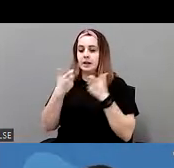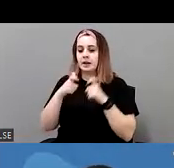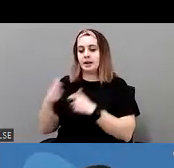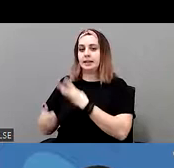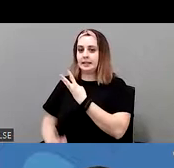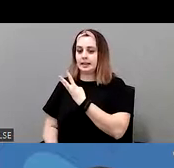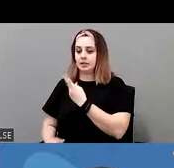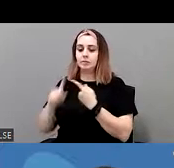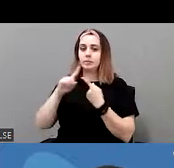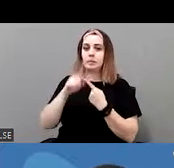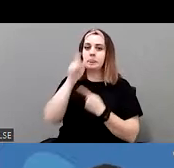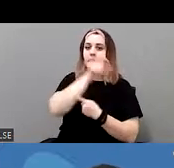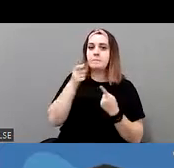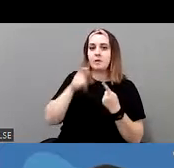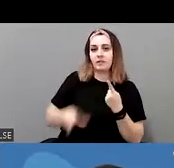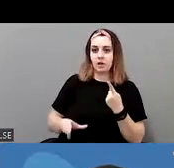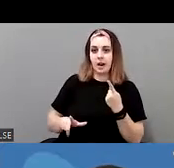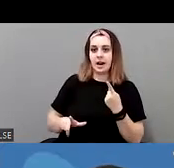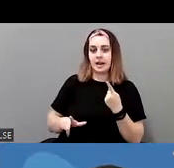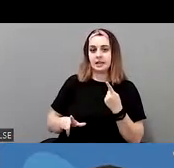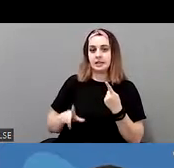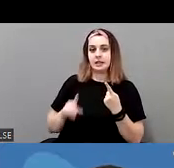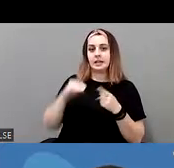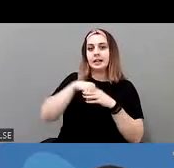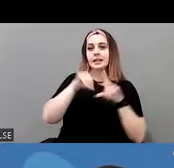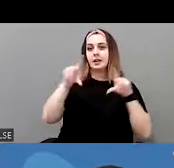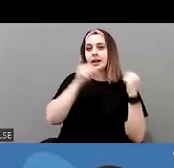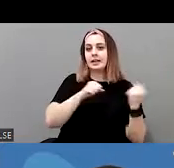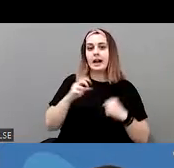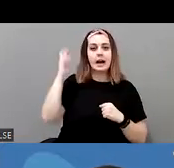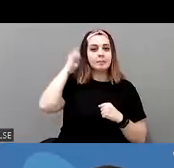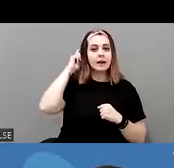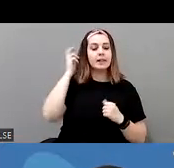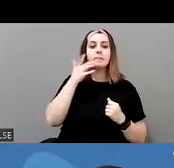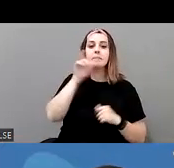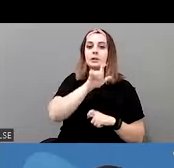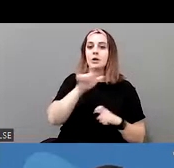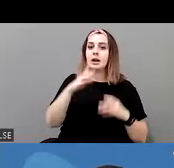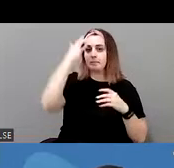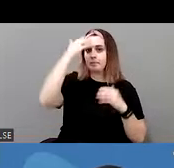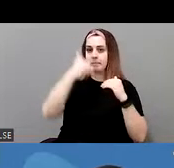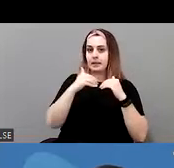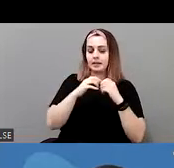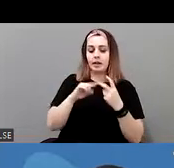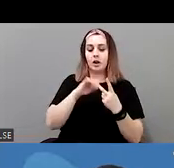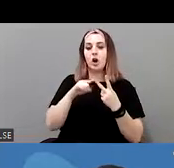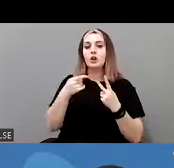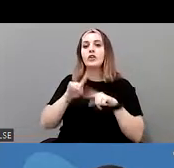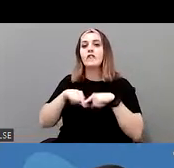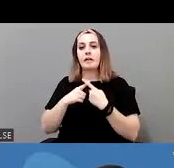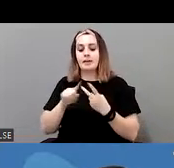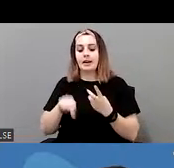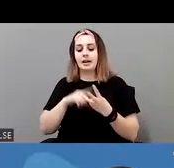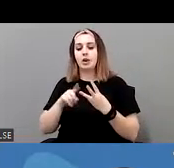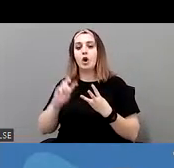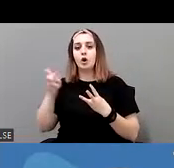Uno dirigido a profesionales que trabajan en las entidades ASPACE con personas con parálisis cerebral, otro dirigido a familias y